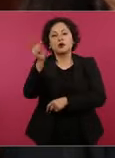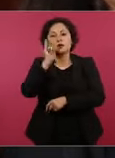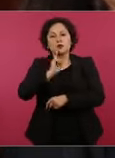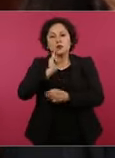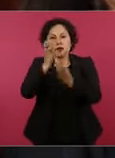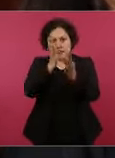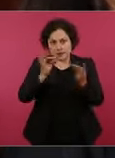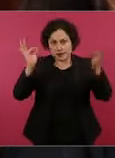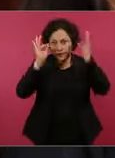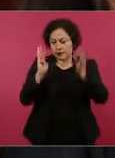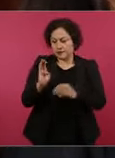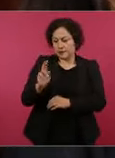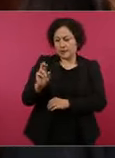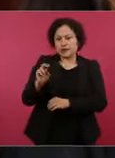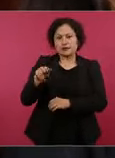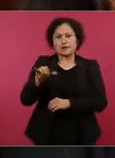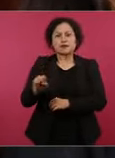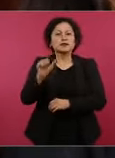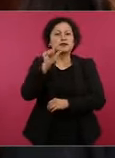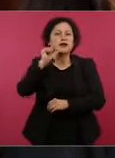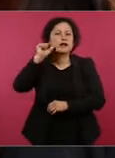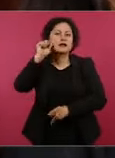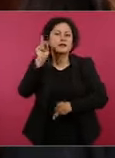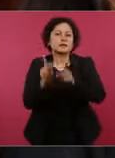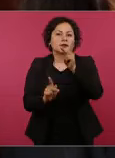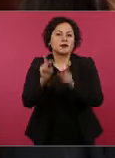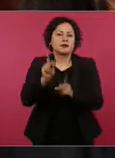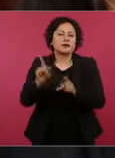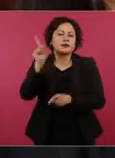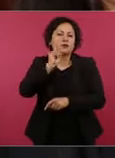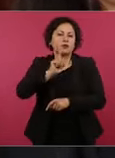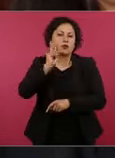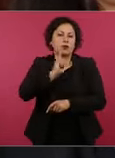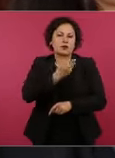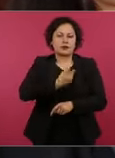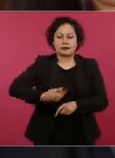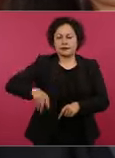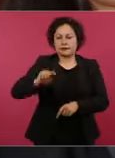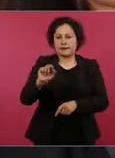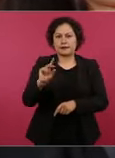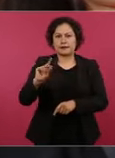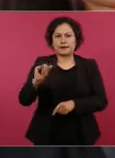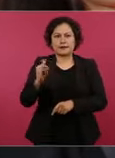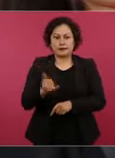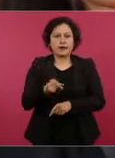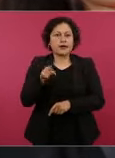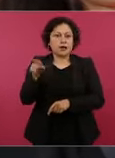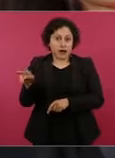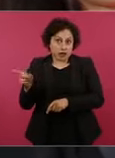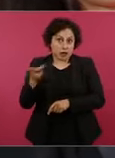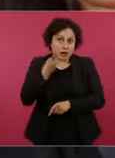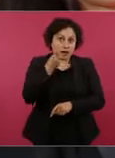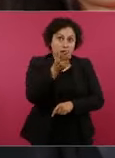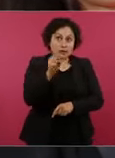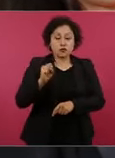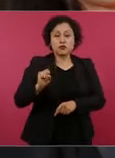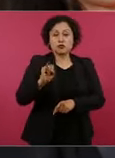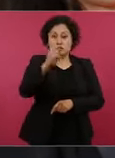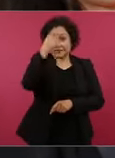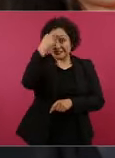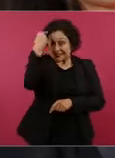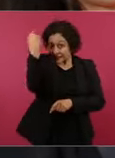ayer platicaba con la consejera presidenta Tadei, si le garantizó de que se va a hacer el esfuerzo porque el mayor número de